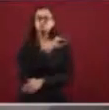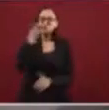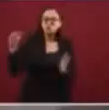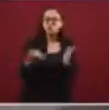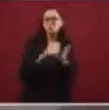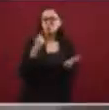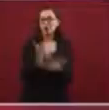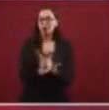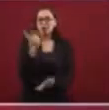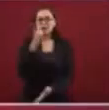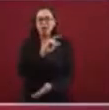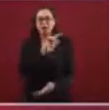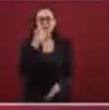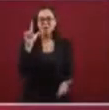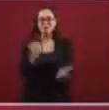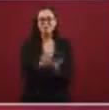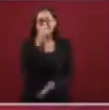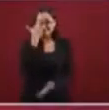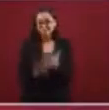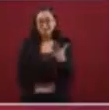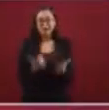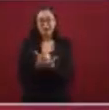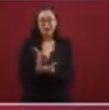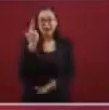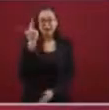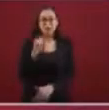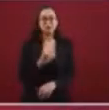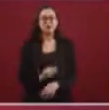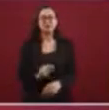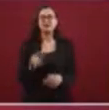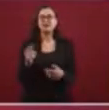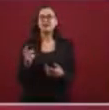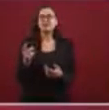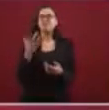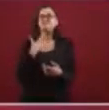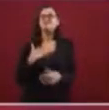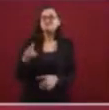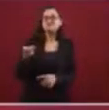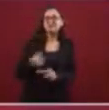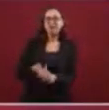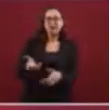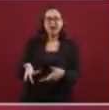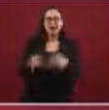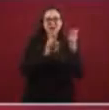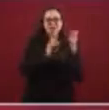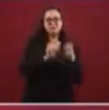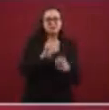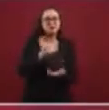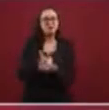no era delito grave el robo de combustible.